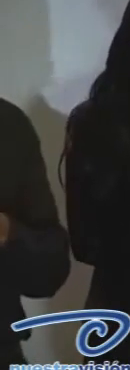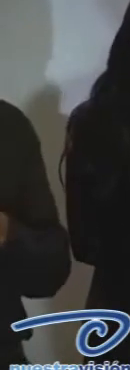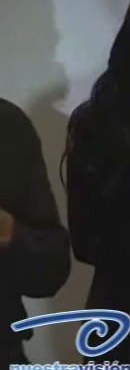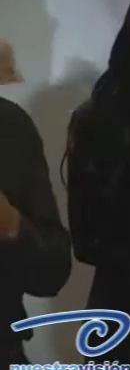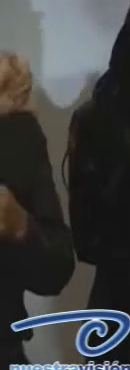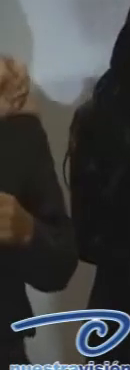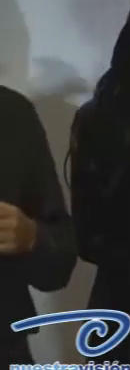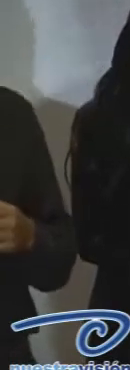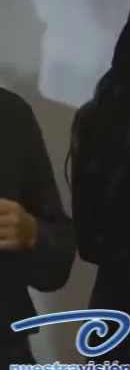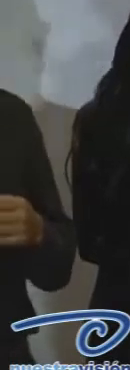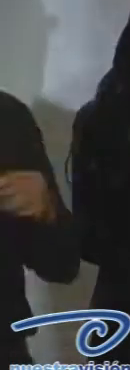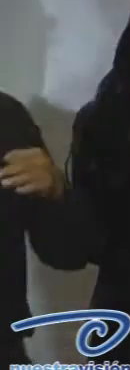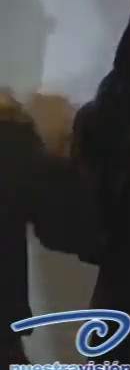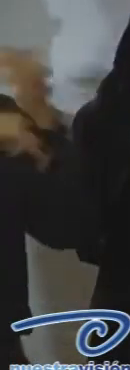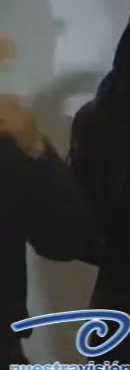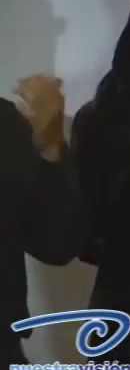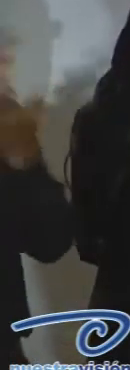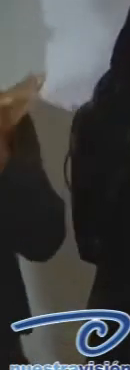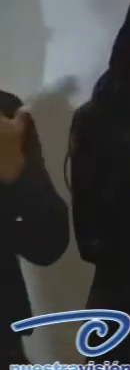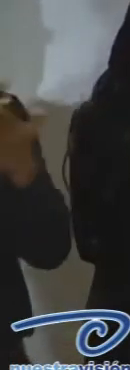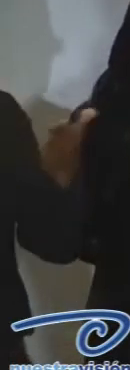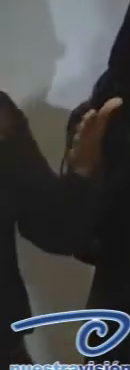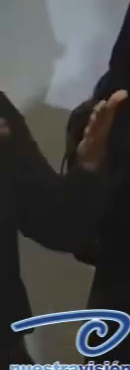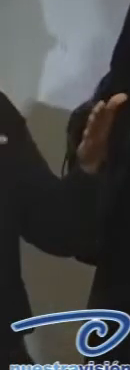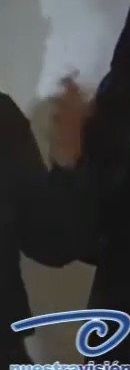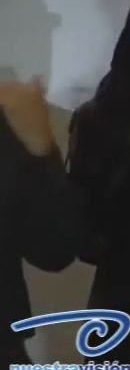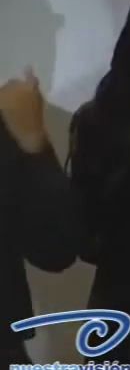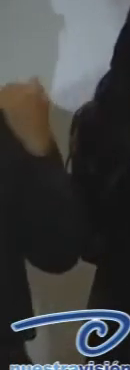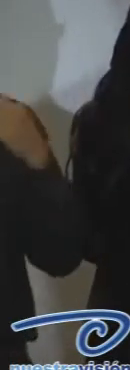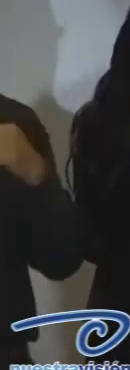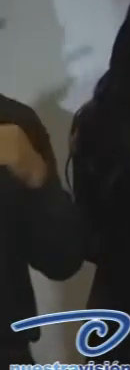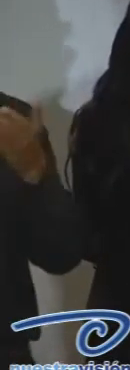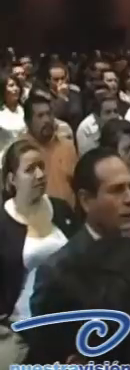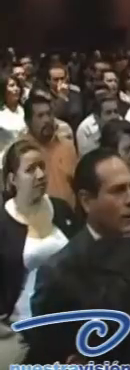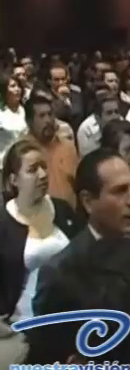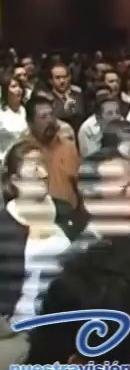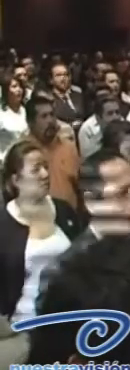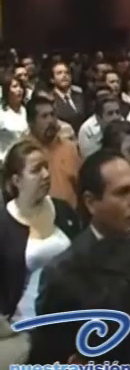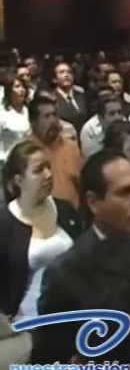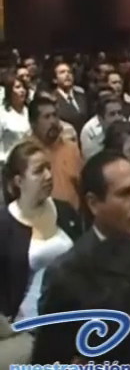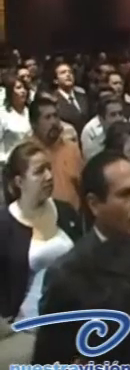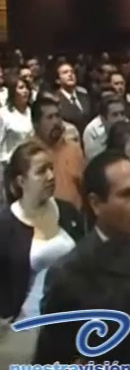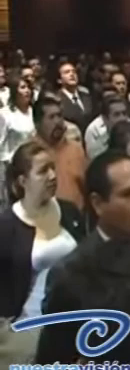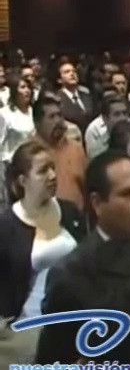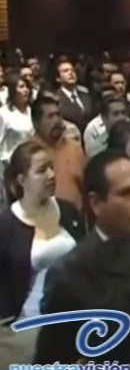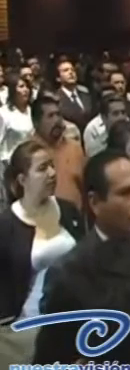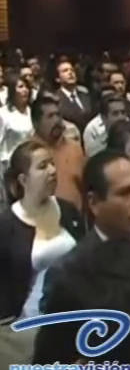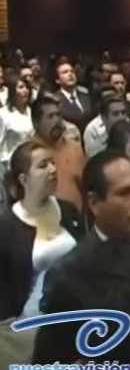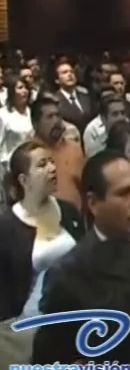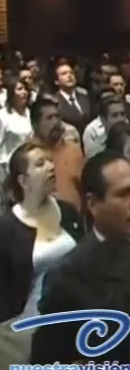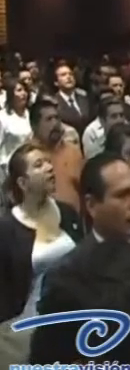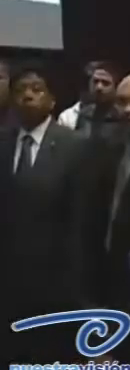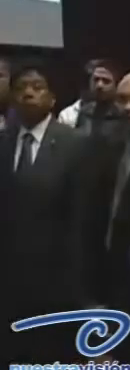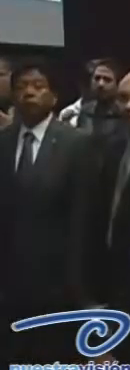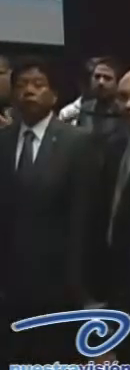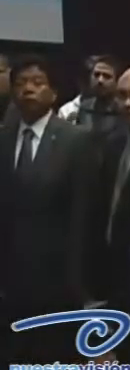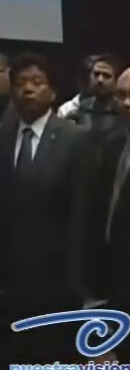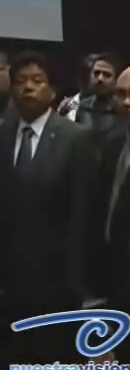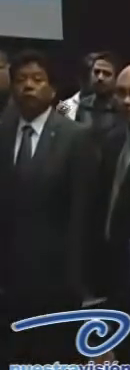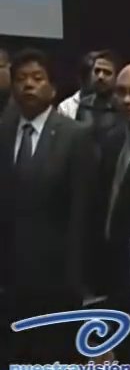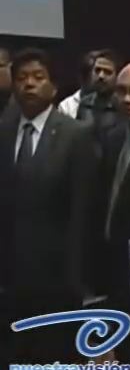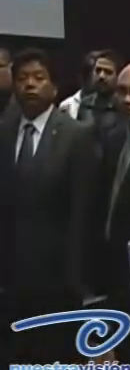demás órganos autónomos no cuentan con solicitudes de acceso a la información. El Partido Acción Nacional tiene 4 solicitudes, el